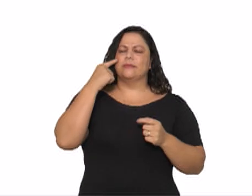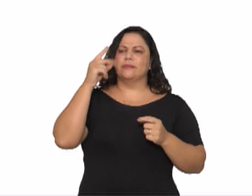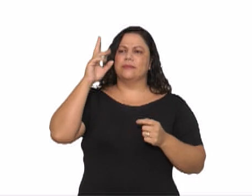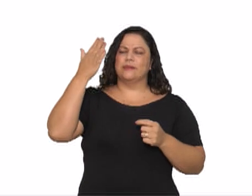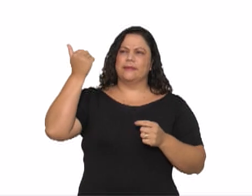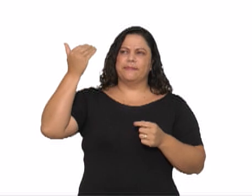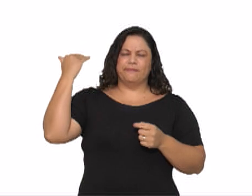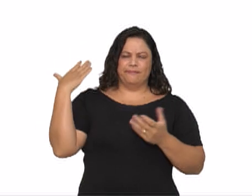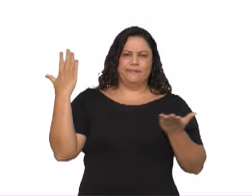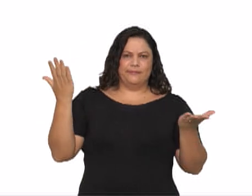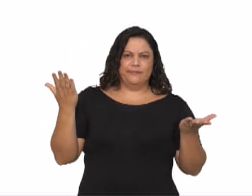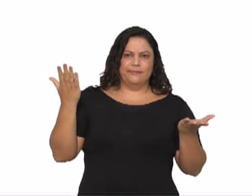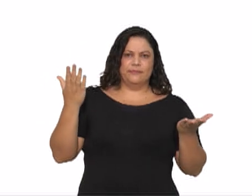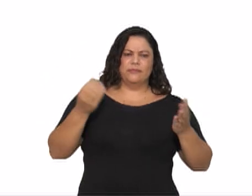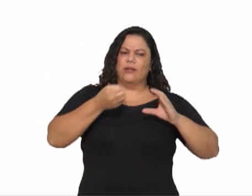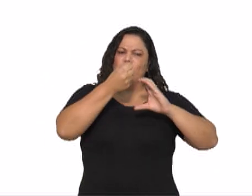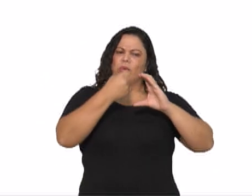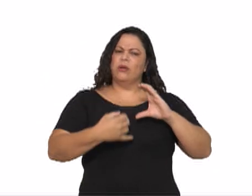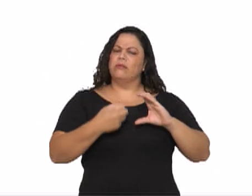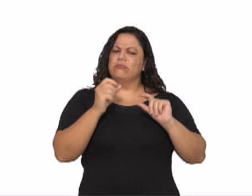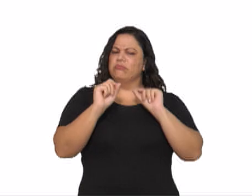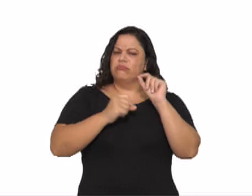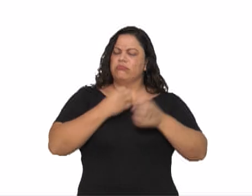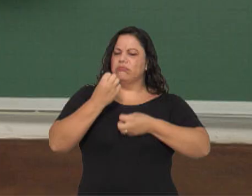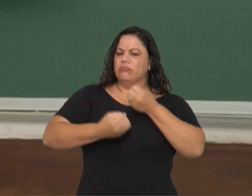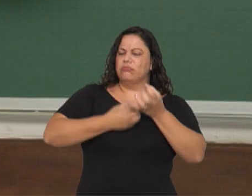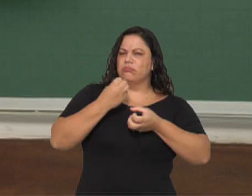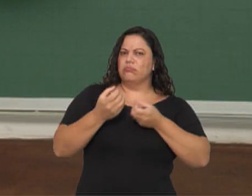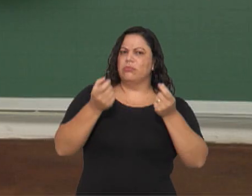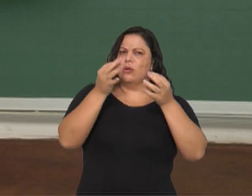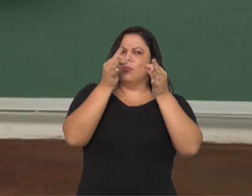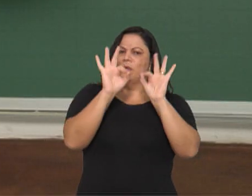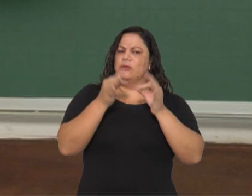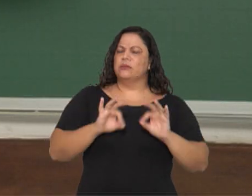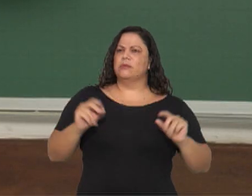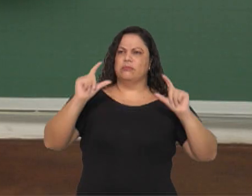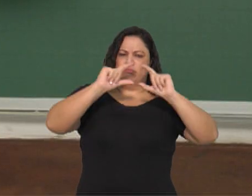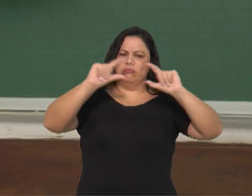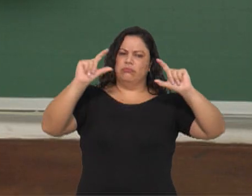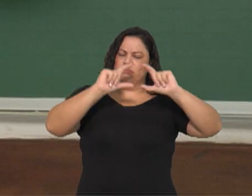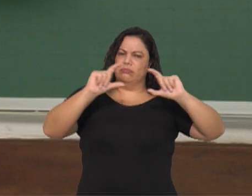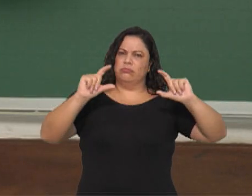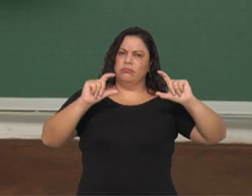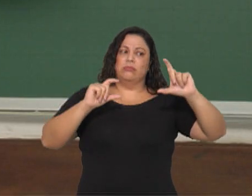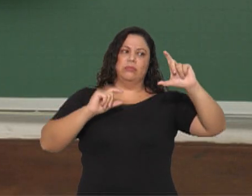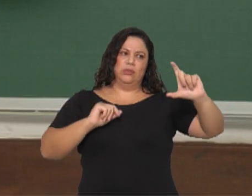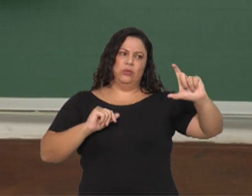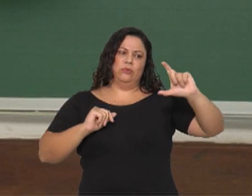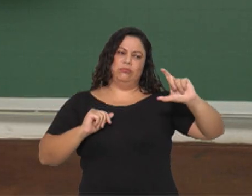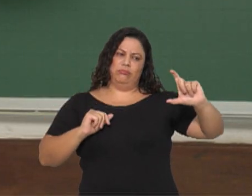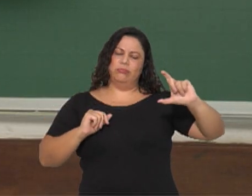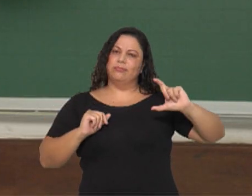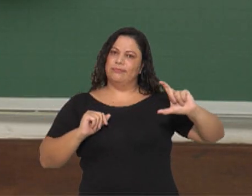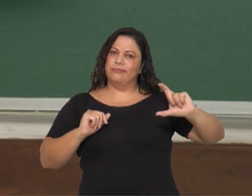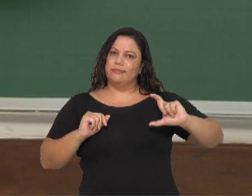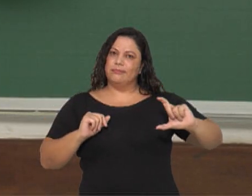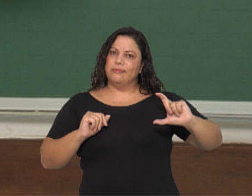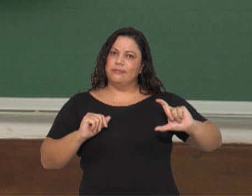un poema? Un poema puede ser organizado en versos, estrofas, as